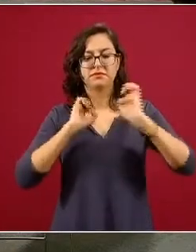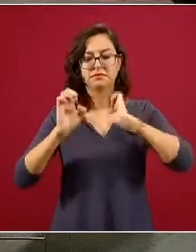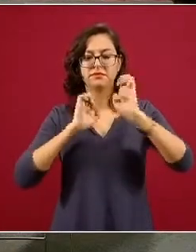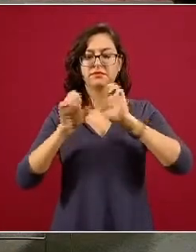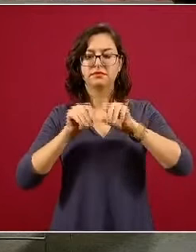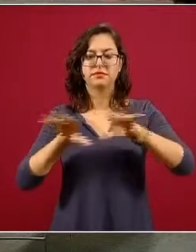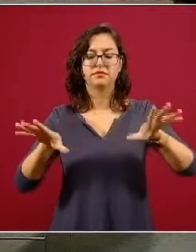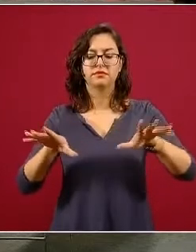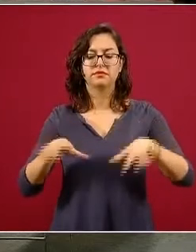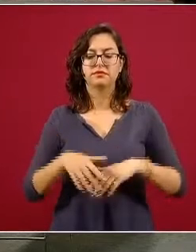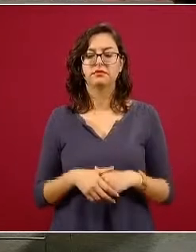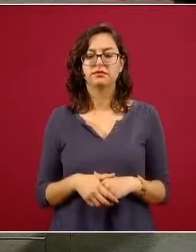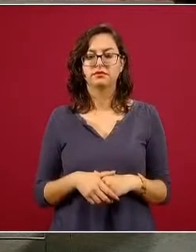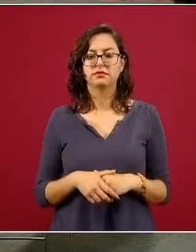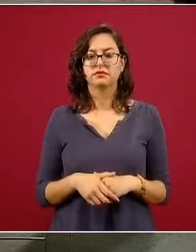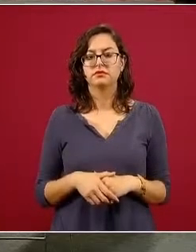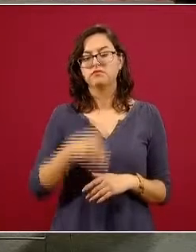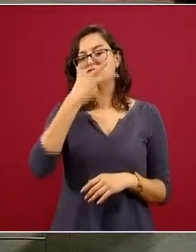con un